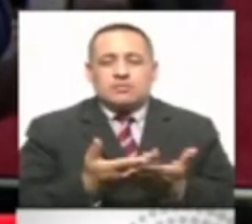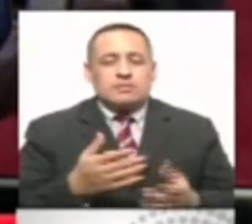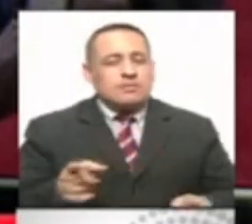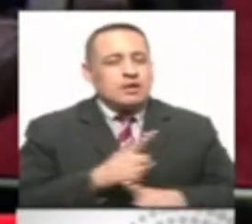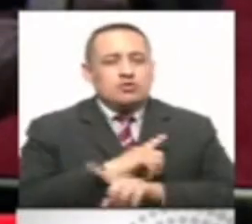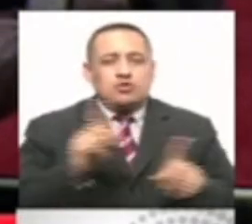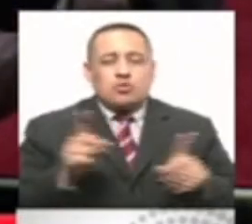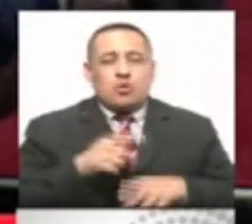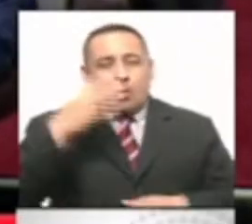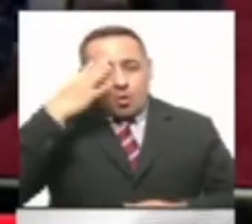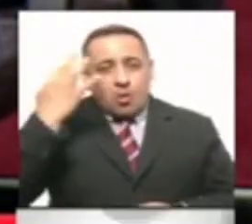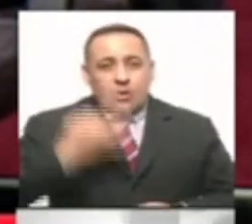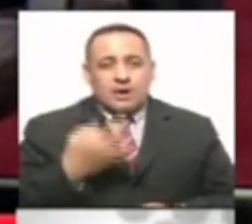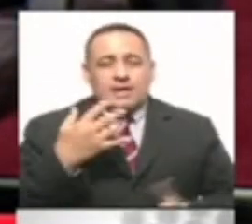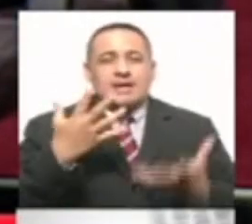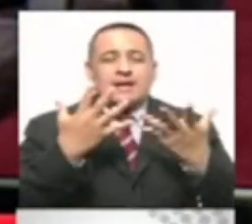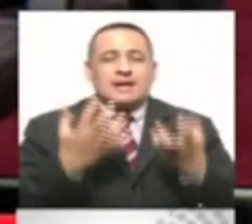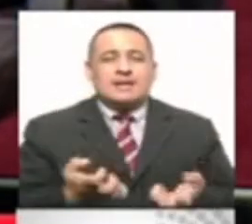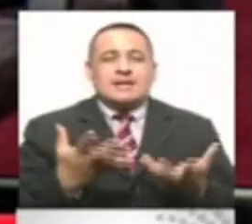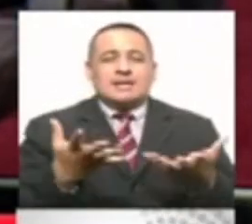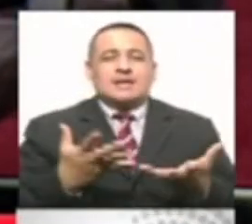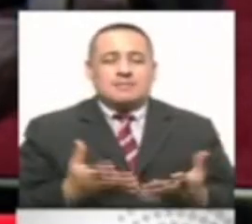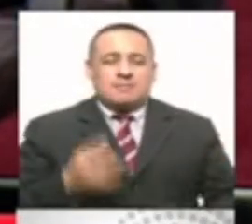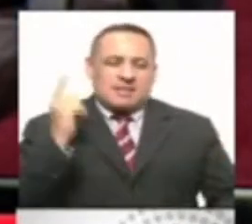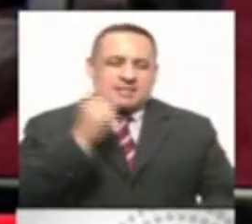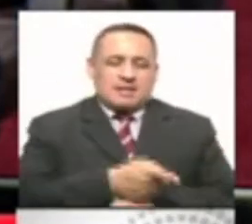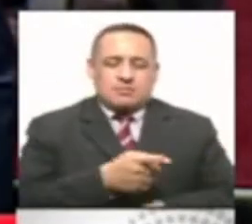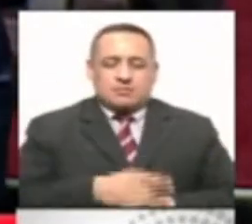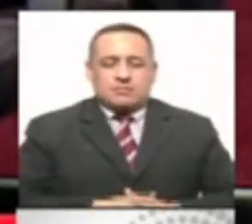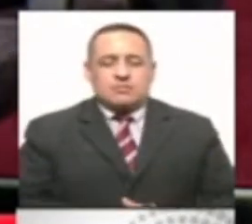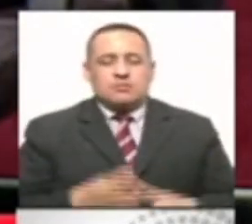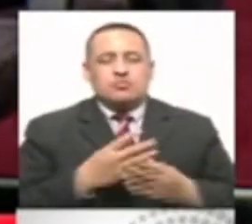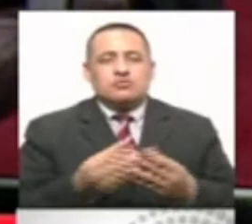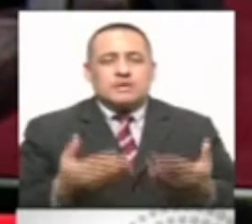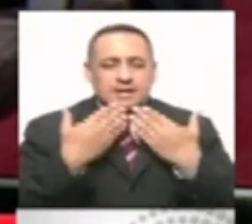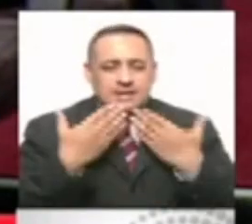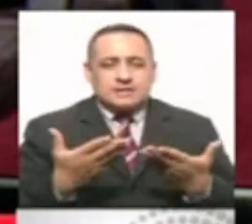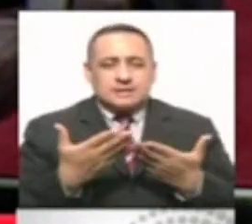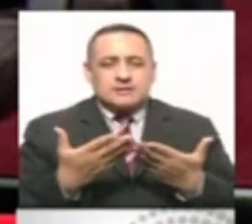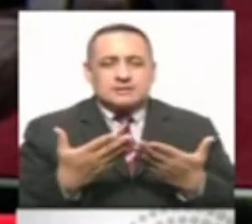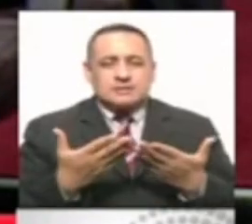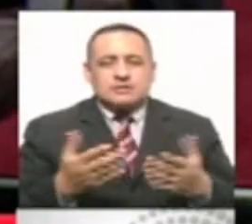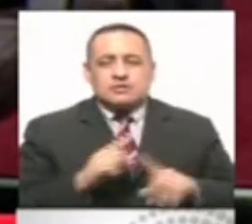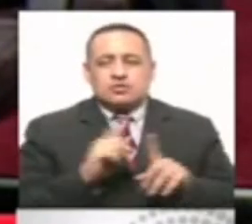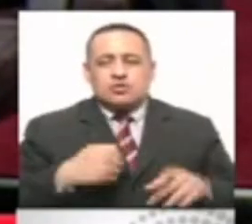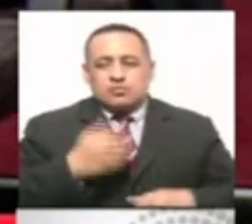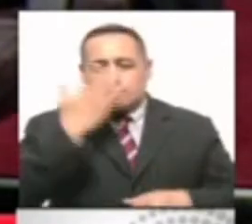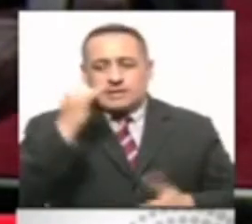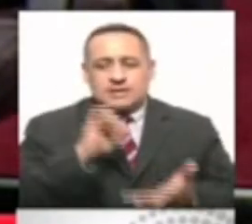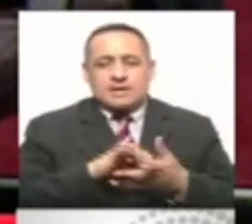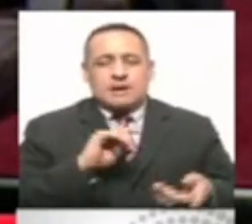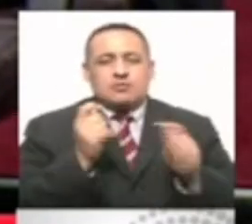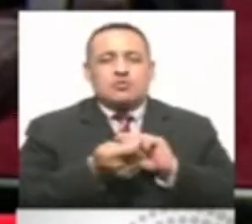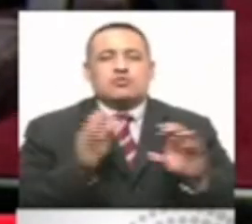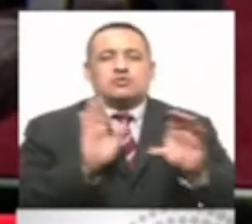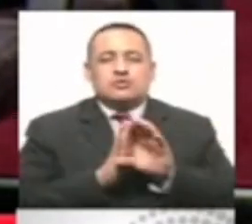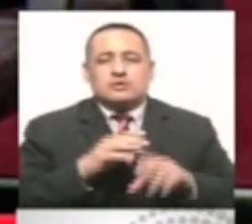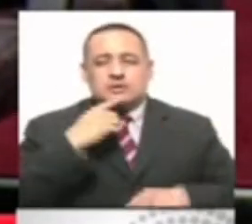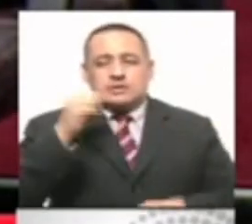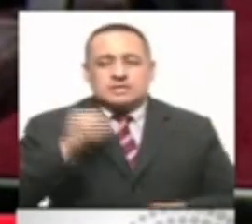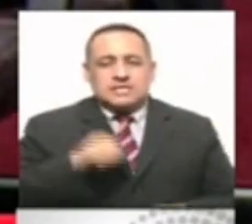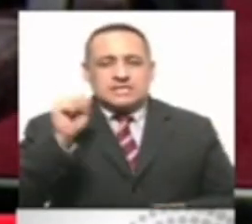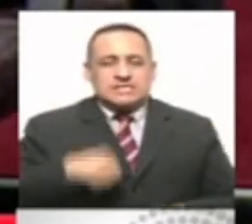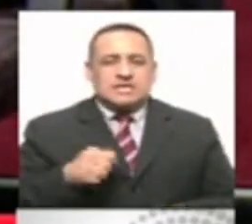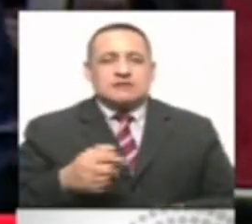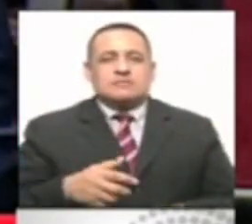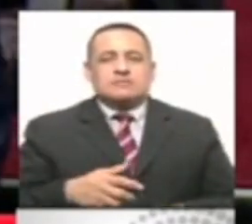no por las suposiciones que pretenden ajusticiarlo. Muchísimas gracias y no olviden que el cambio de la Constitución sí o sí